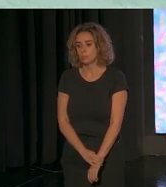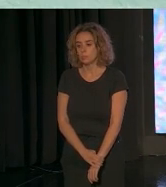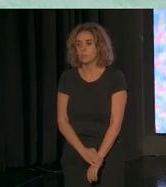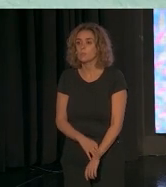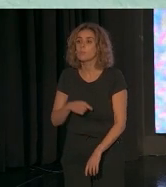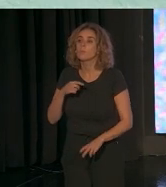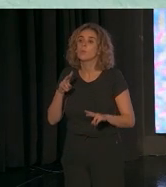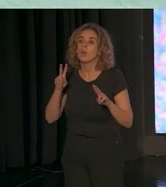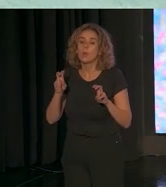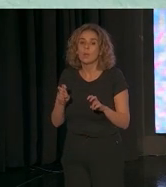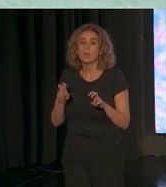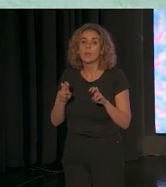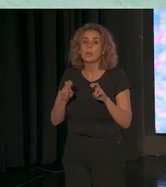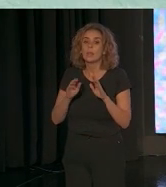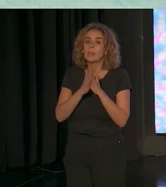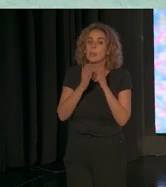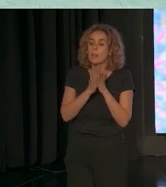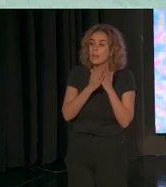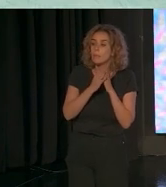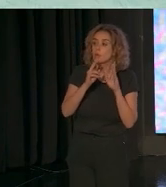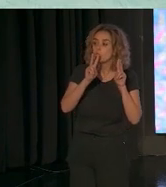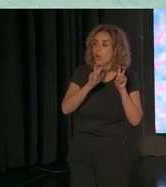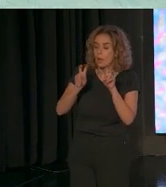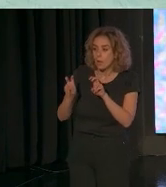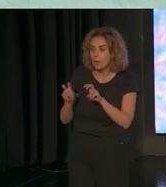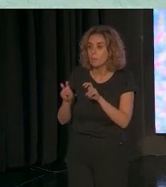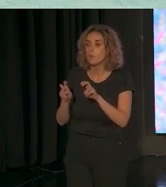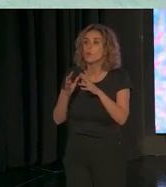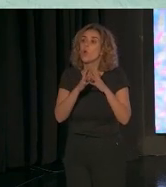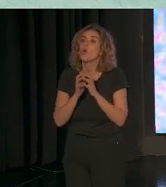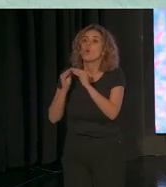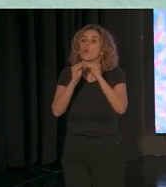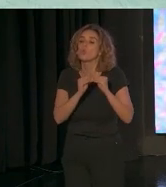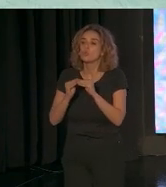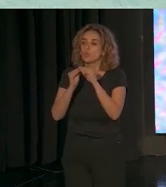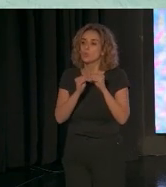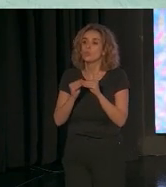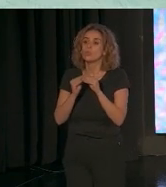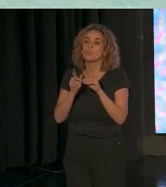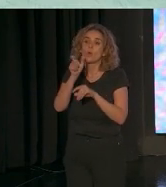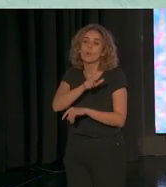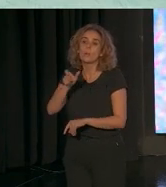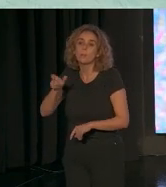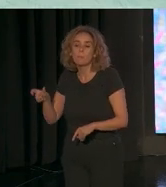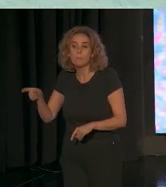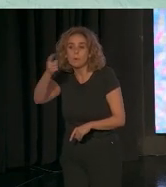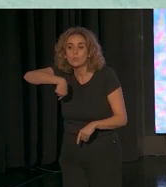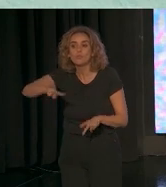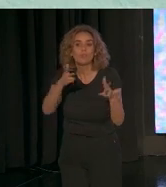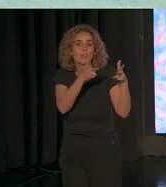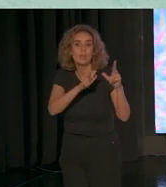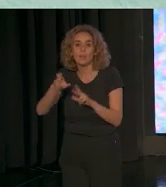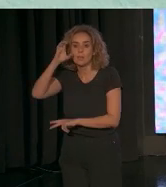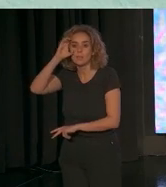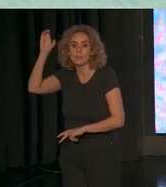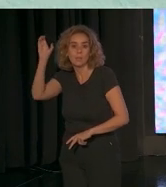Y en cuanto a libros y capítulos de libros compuestos por comunidades también y algunas de las personas que estáis aquí sentadas y que